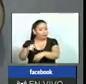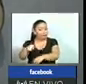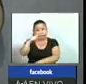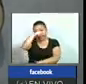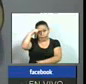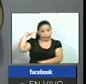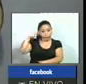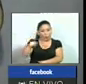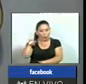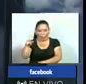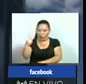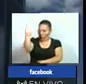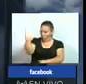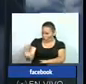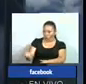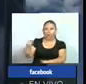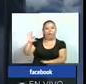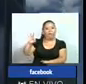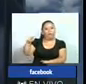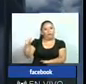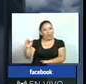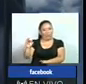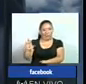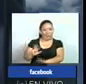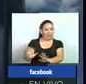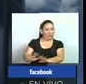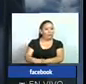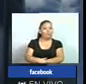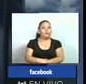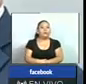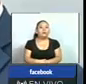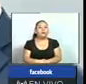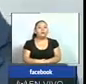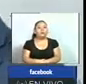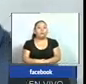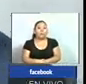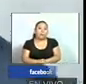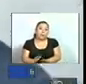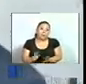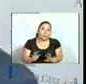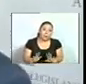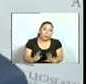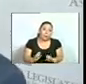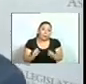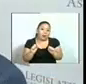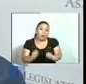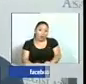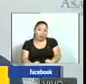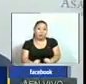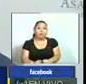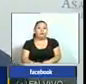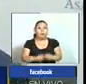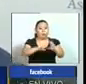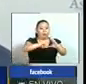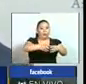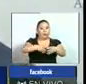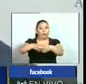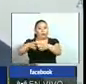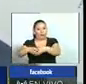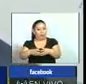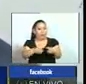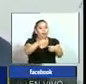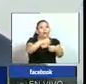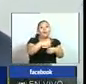últimas actuaciones del titular del Ministerio Público. Puede ser realizada con las dos terceras partes de los